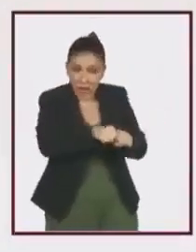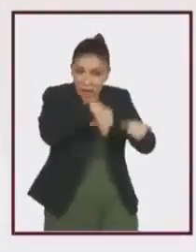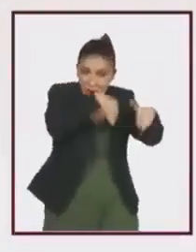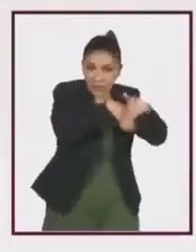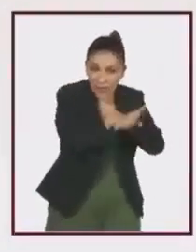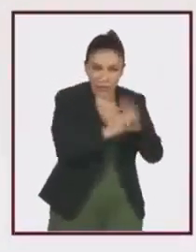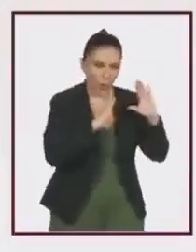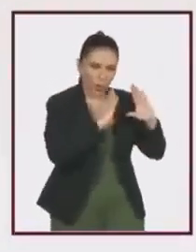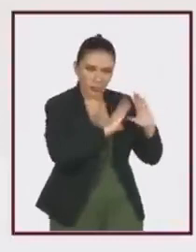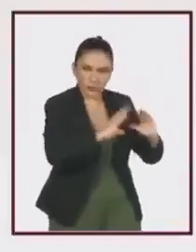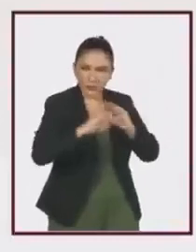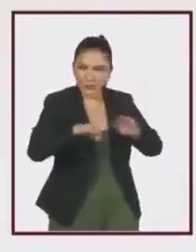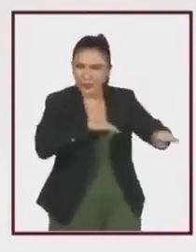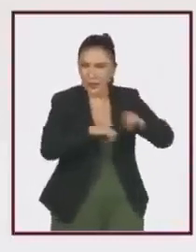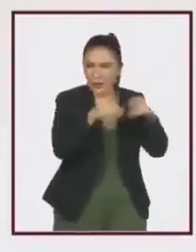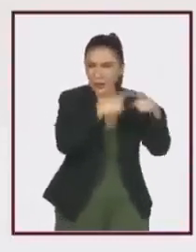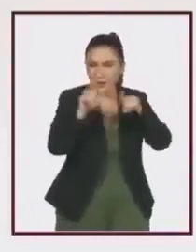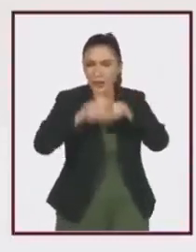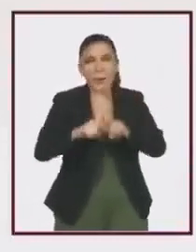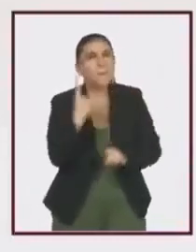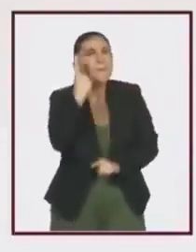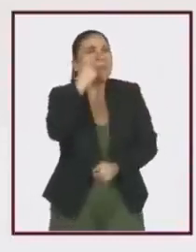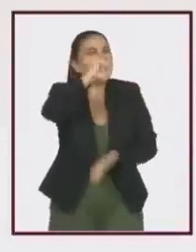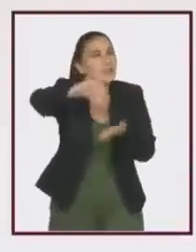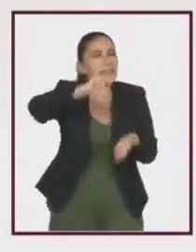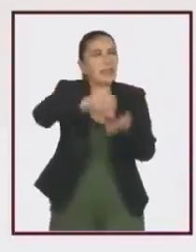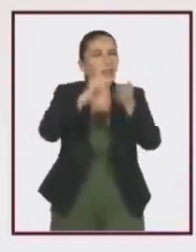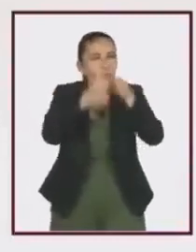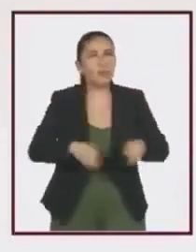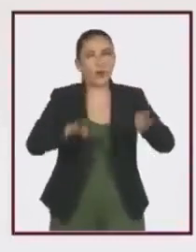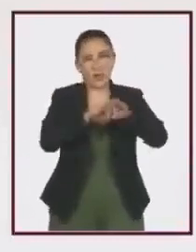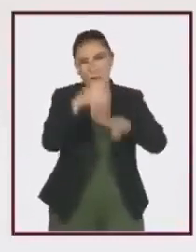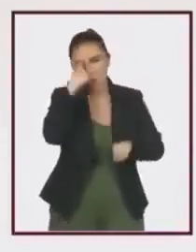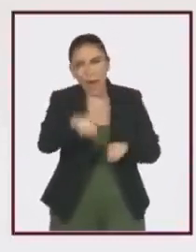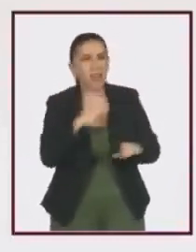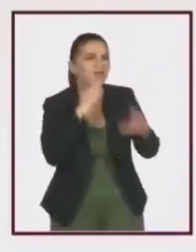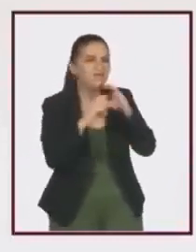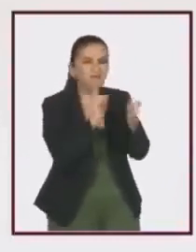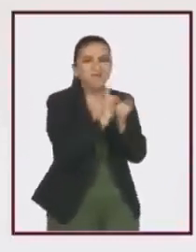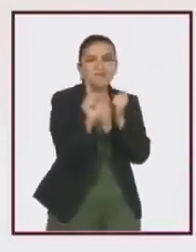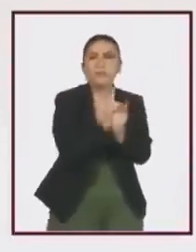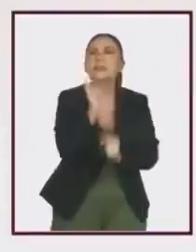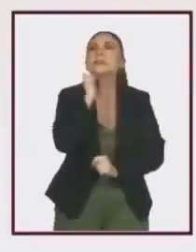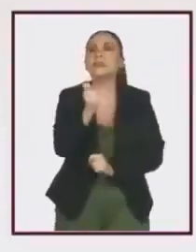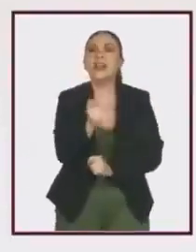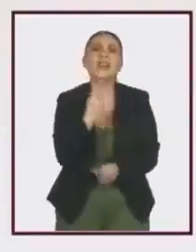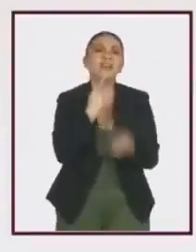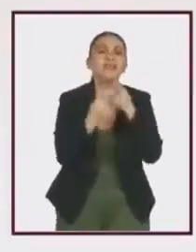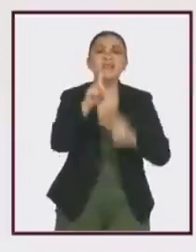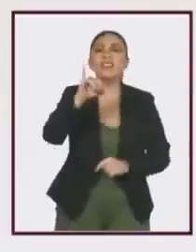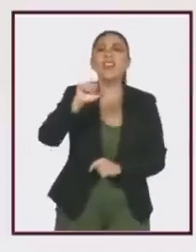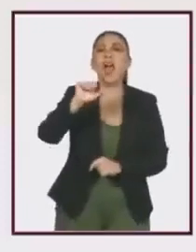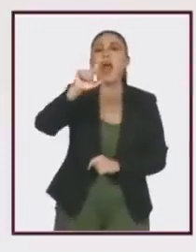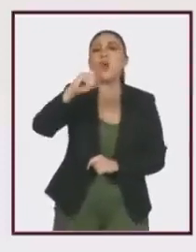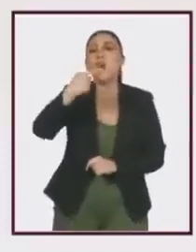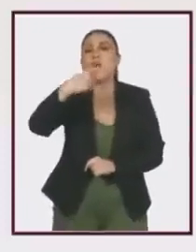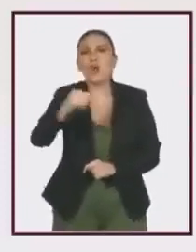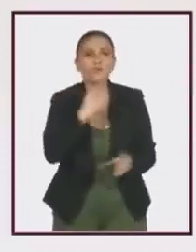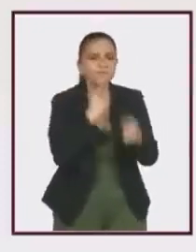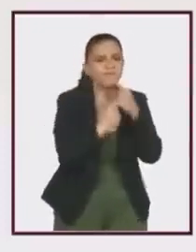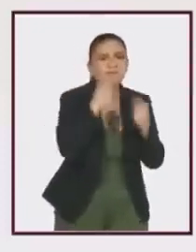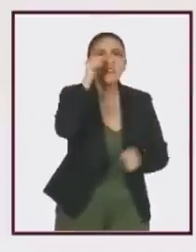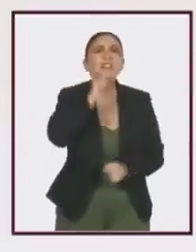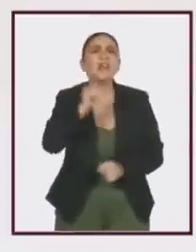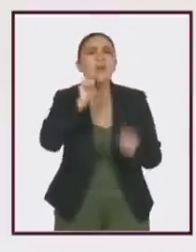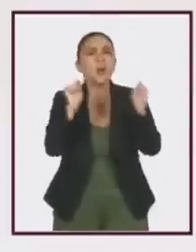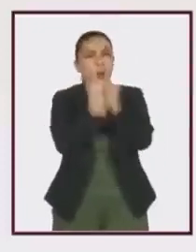pongamos como centro precisamente de la interacción el diálogo. pero un diálogo que sea con respeto y